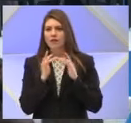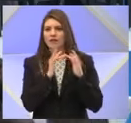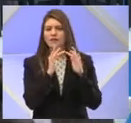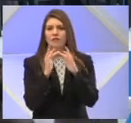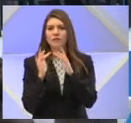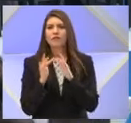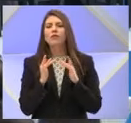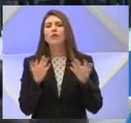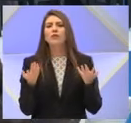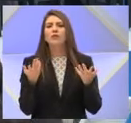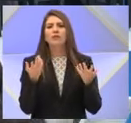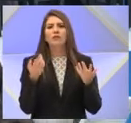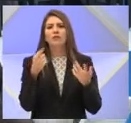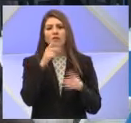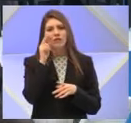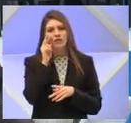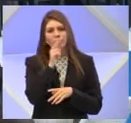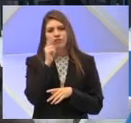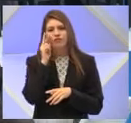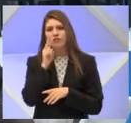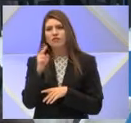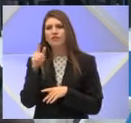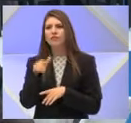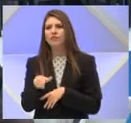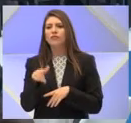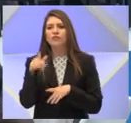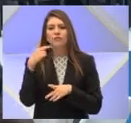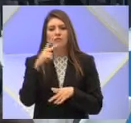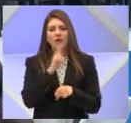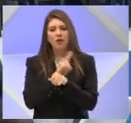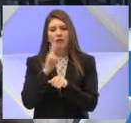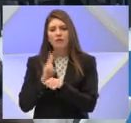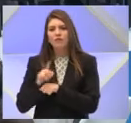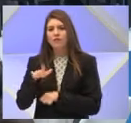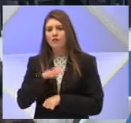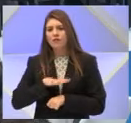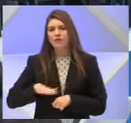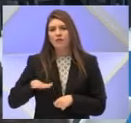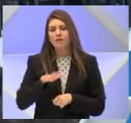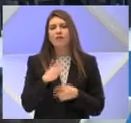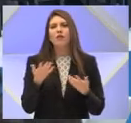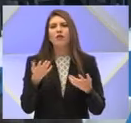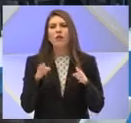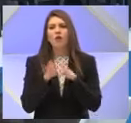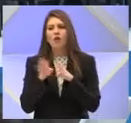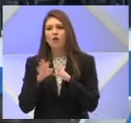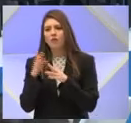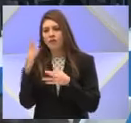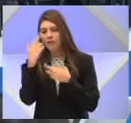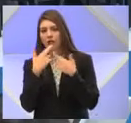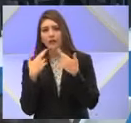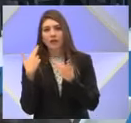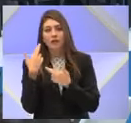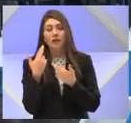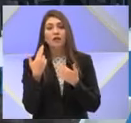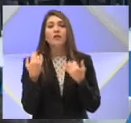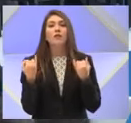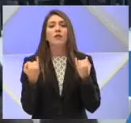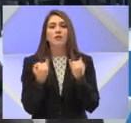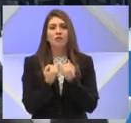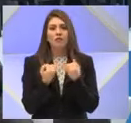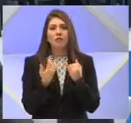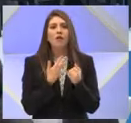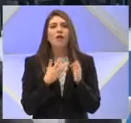de observación de la tierra de navegación y también naves de